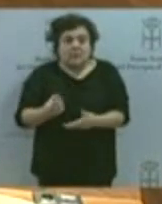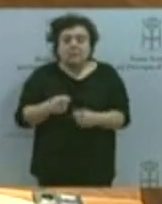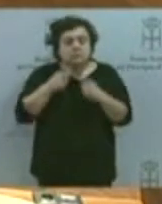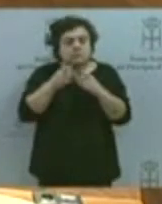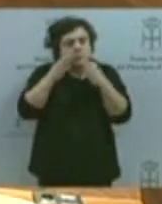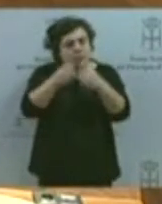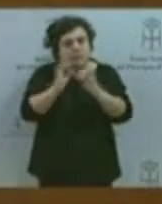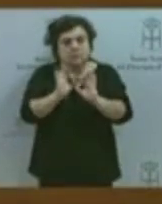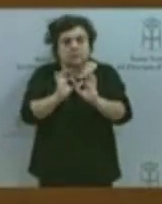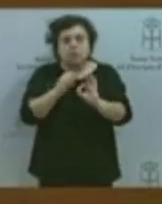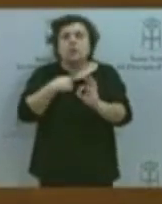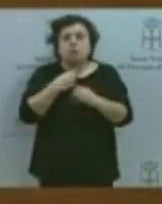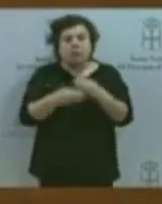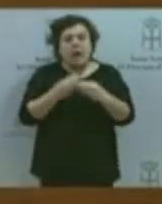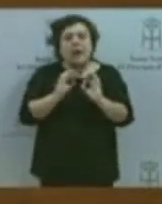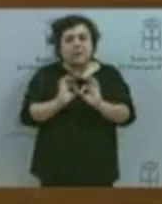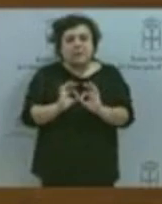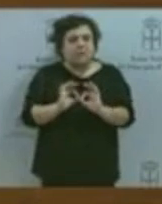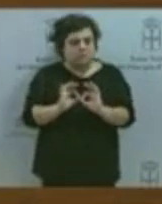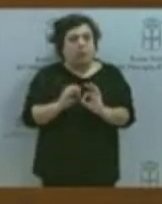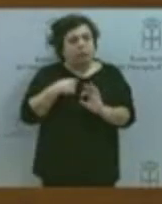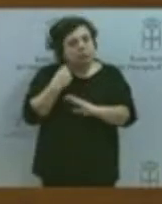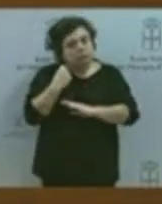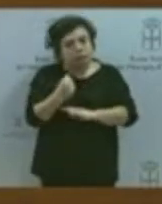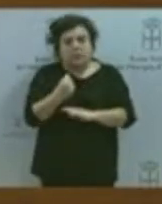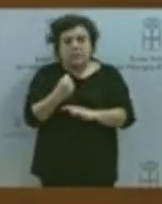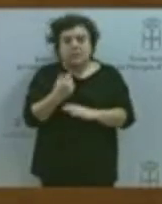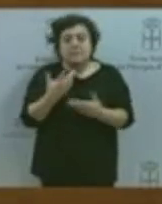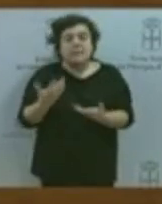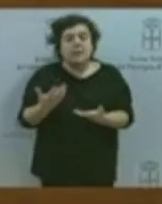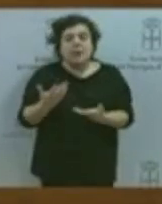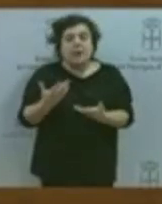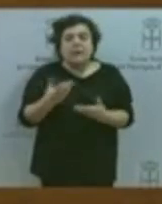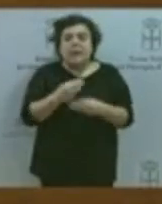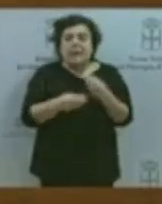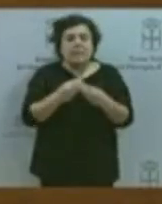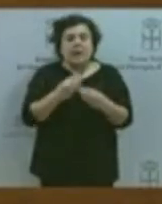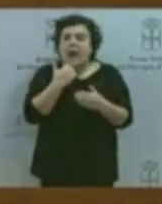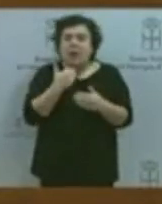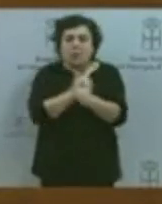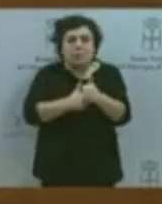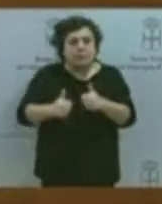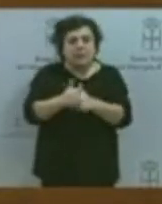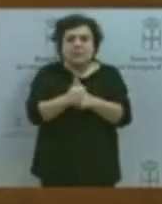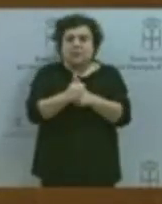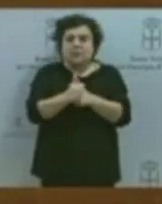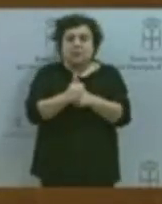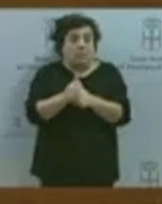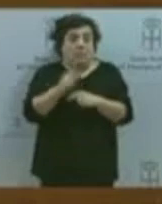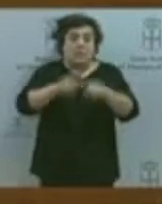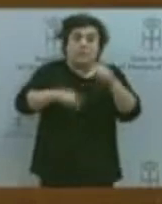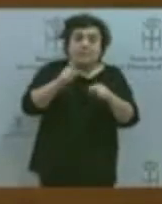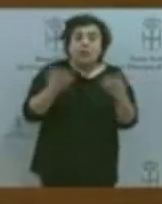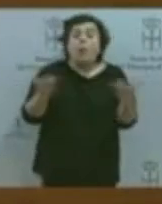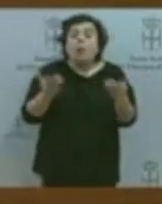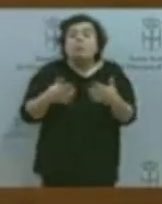tenga. No obstante, hay que hacer una prioridad, y la prioridad va a ser lo que es más urgente hacia lo que es menos. Al menos en estos 4 años, a ver si